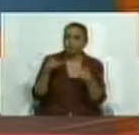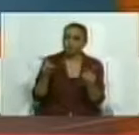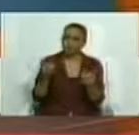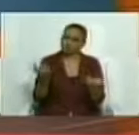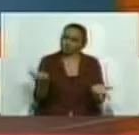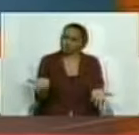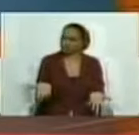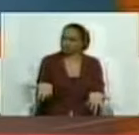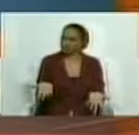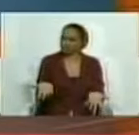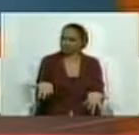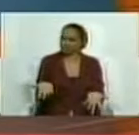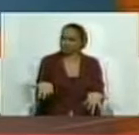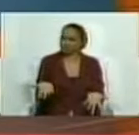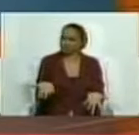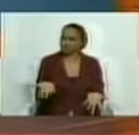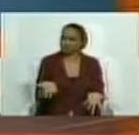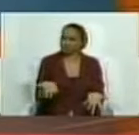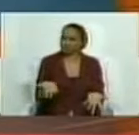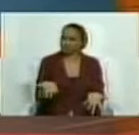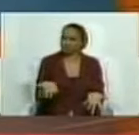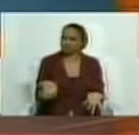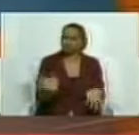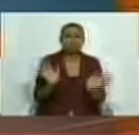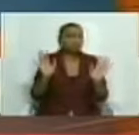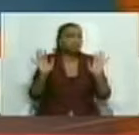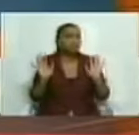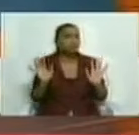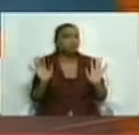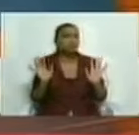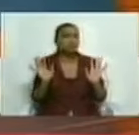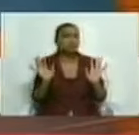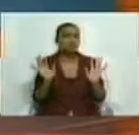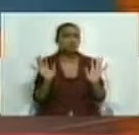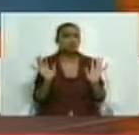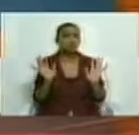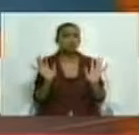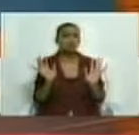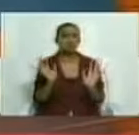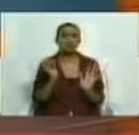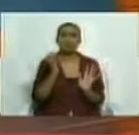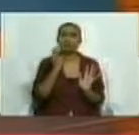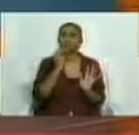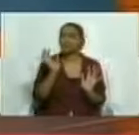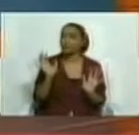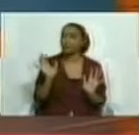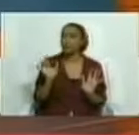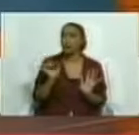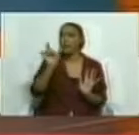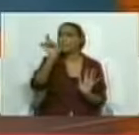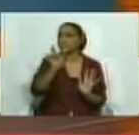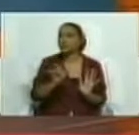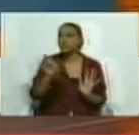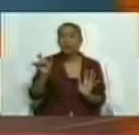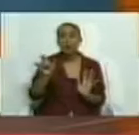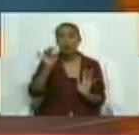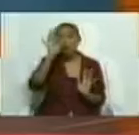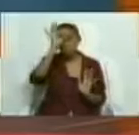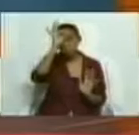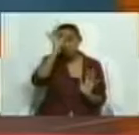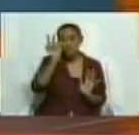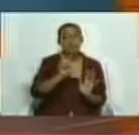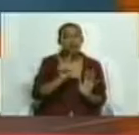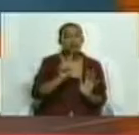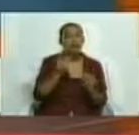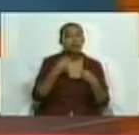aislada que algún miembro que algún eh lamentable sujeto al margen de la ley que pudiera tener